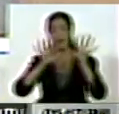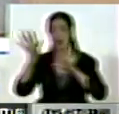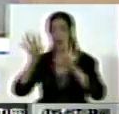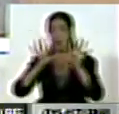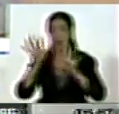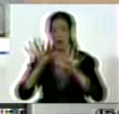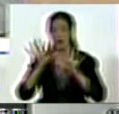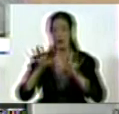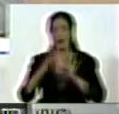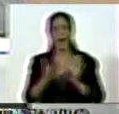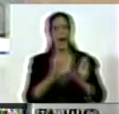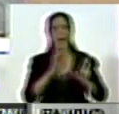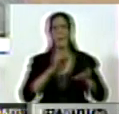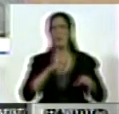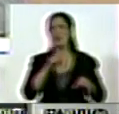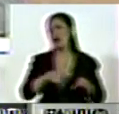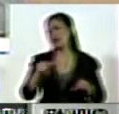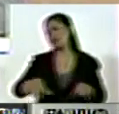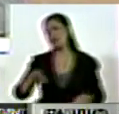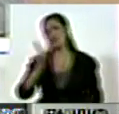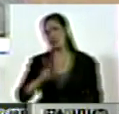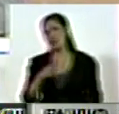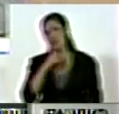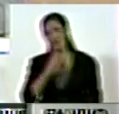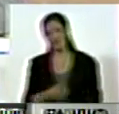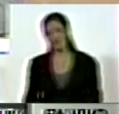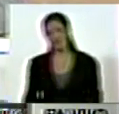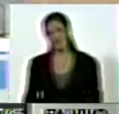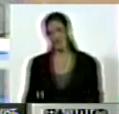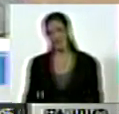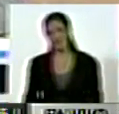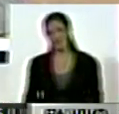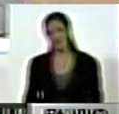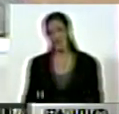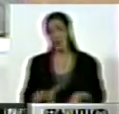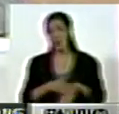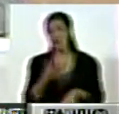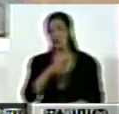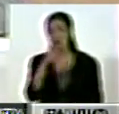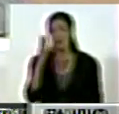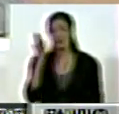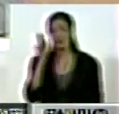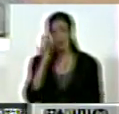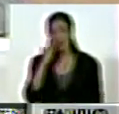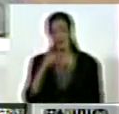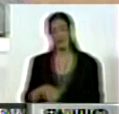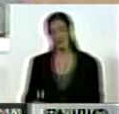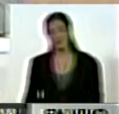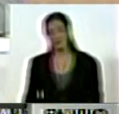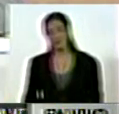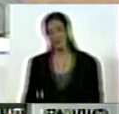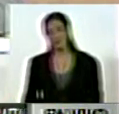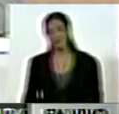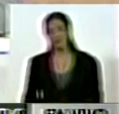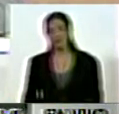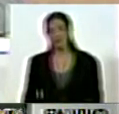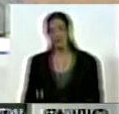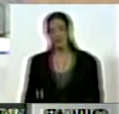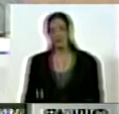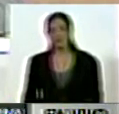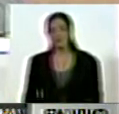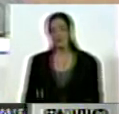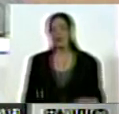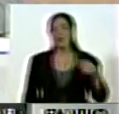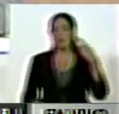el apoyo que no tienen en su país. Porque ustedes saben muy bien, bueno, todo el proceso